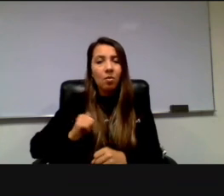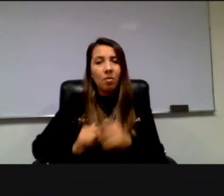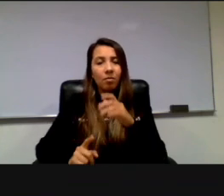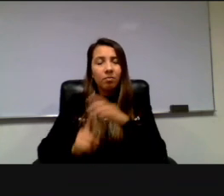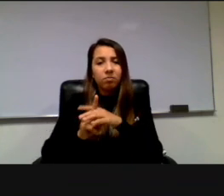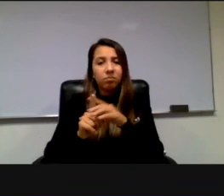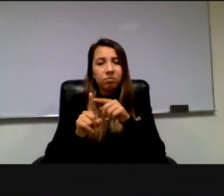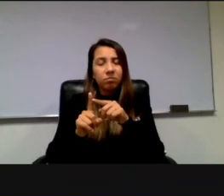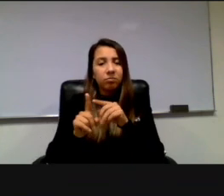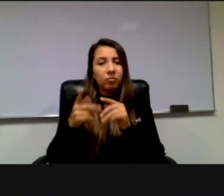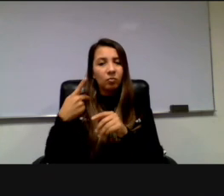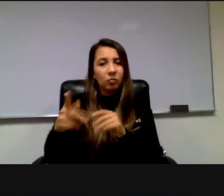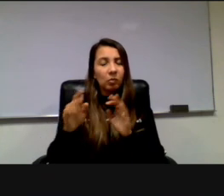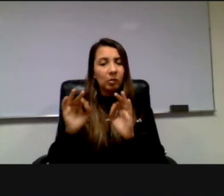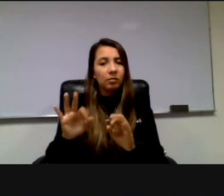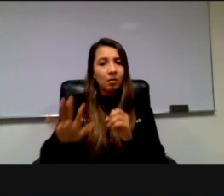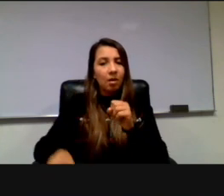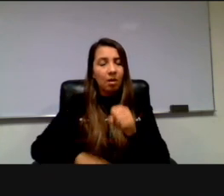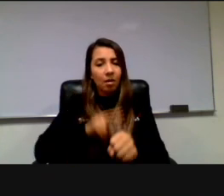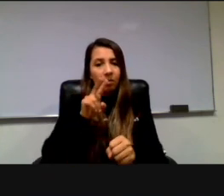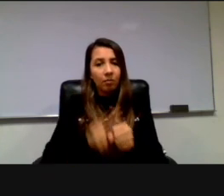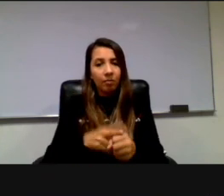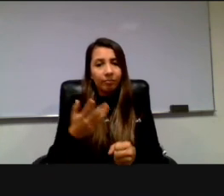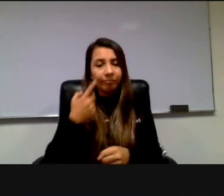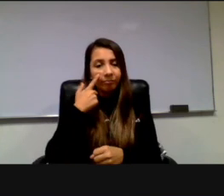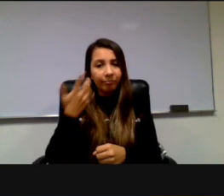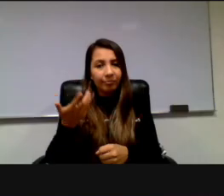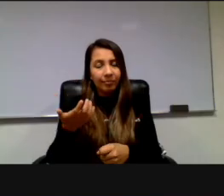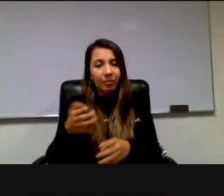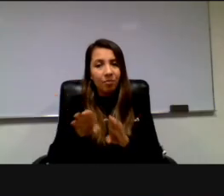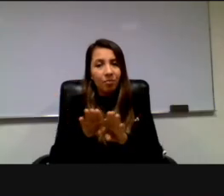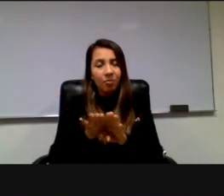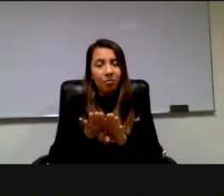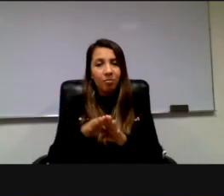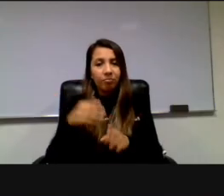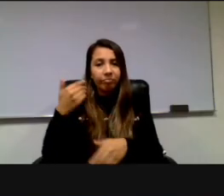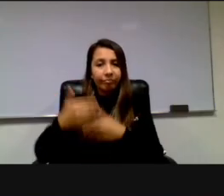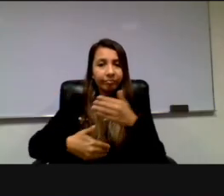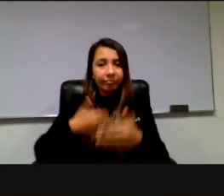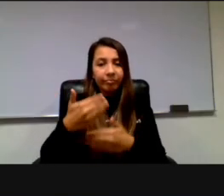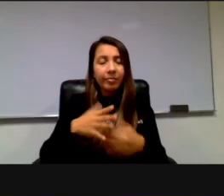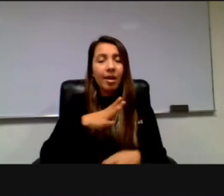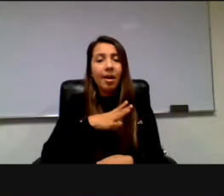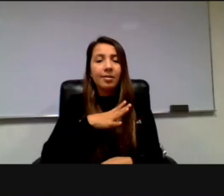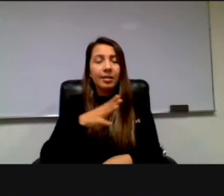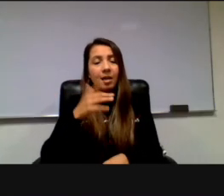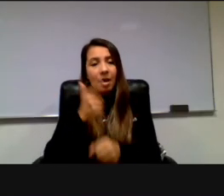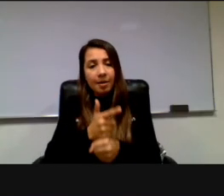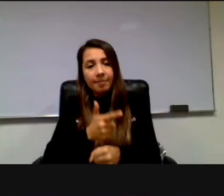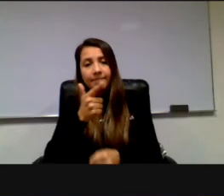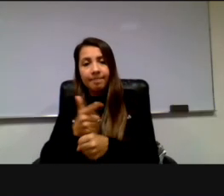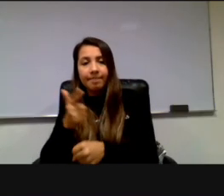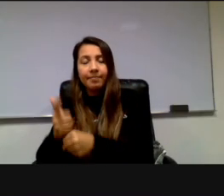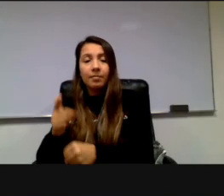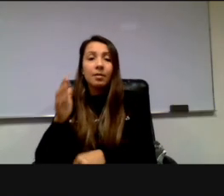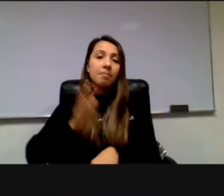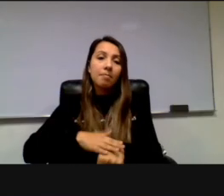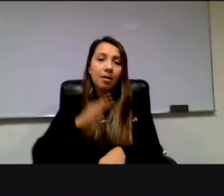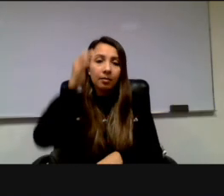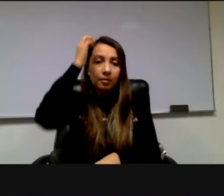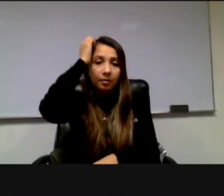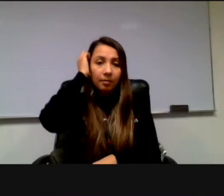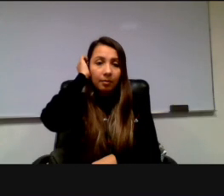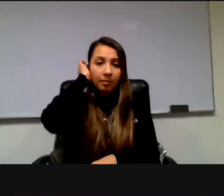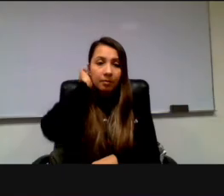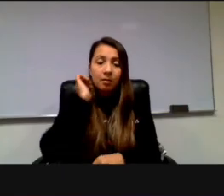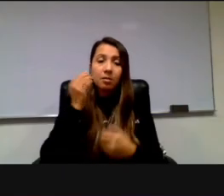su naturaleza, ¿no? Y vean que pues en el camino pues vamos aprendiendo muchas cosas acerca de la evolución de la vida